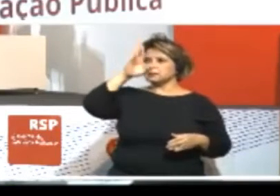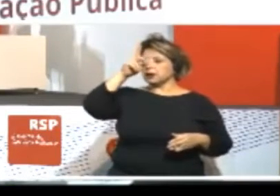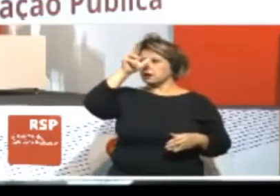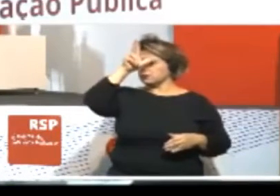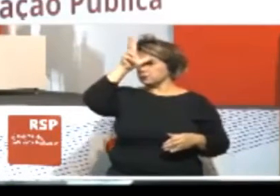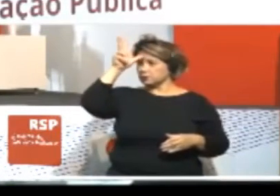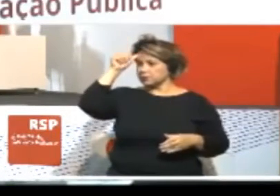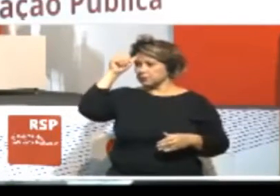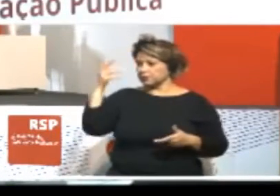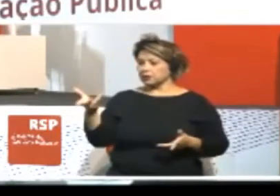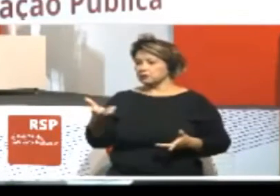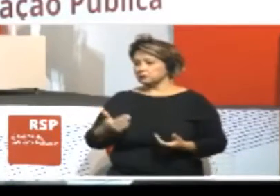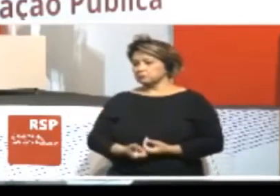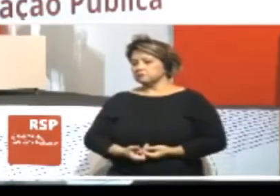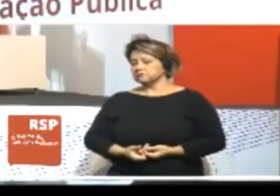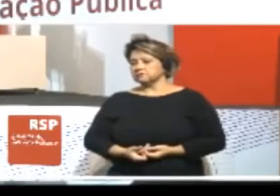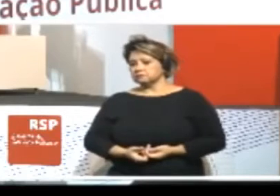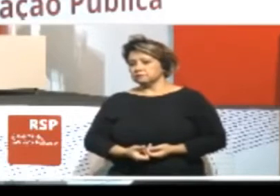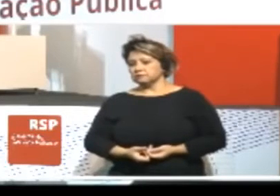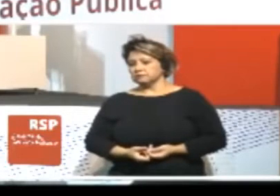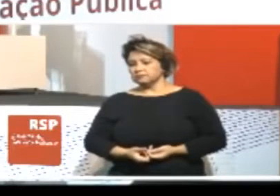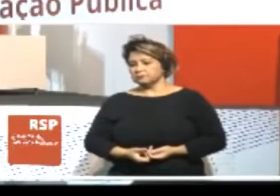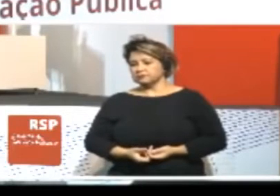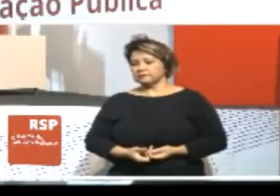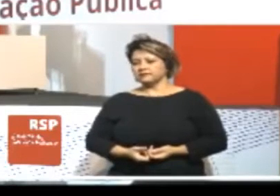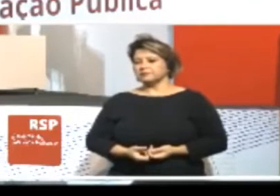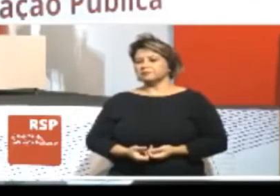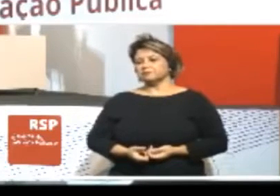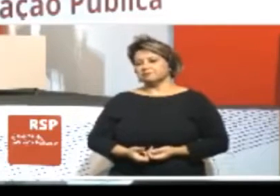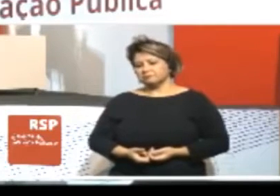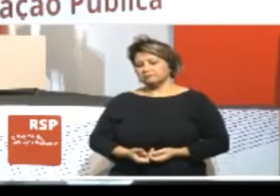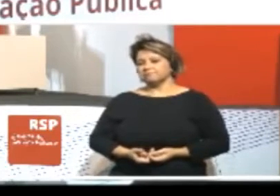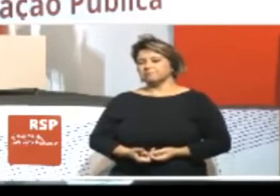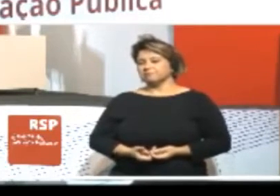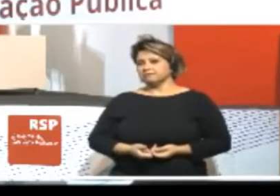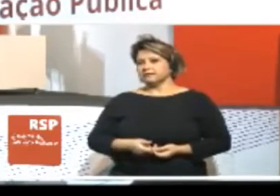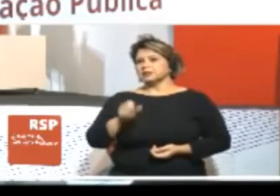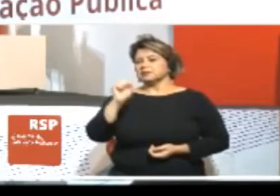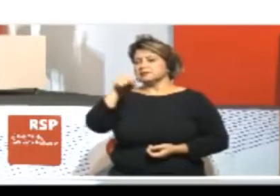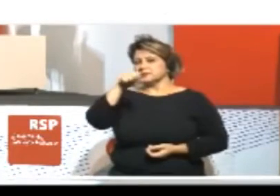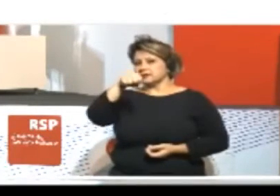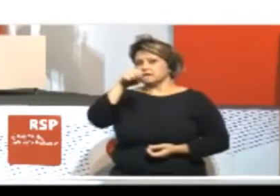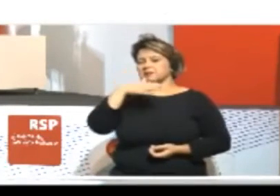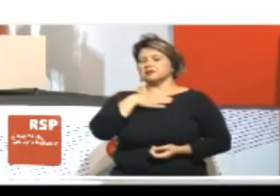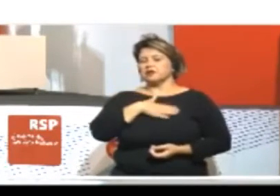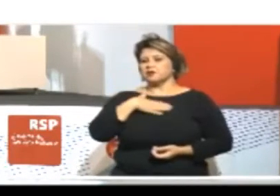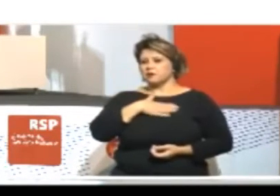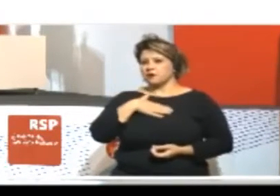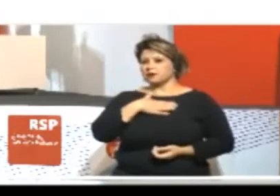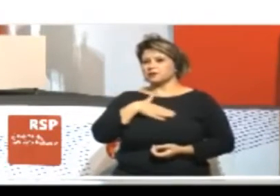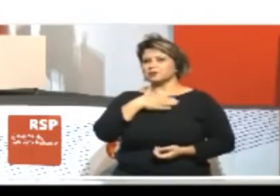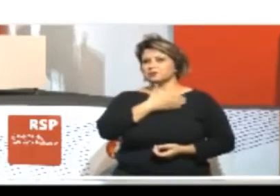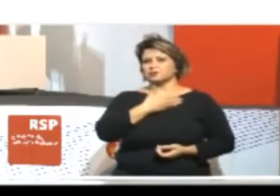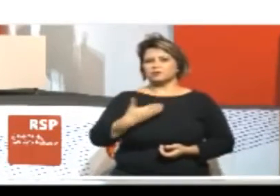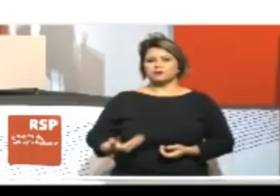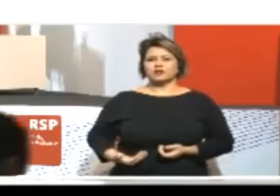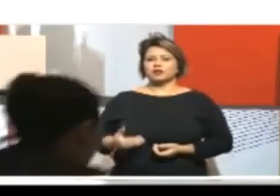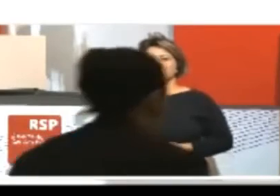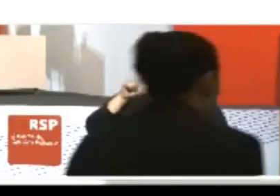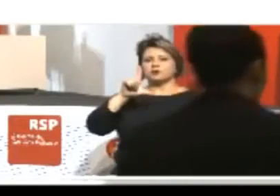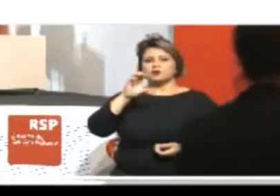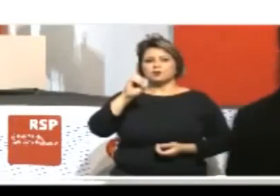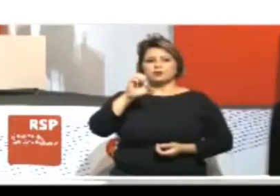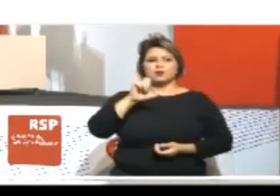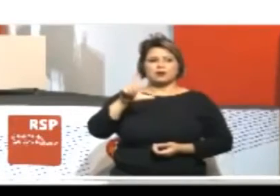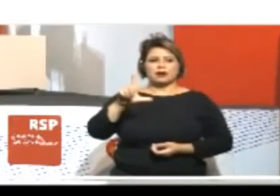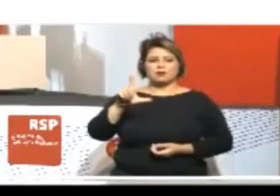qué? Obvio que estoy sesgada, a mí me encantan los gobiernos locales, por esas razones que los estudio, y pienso